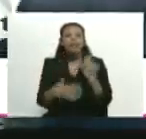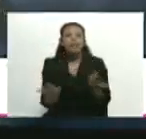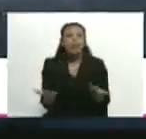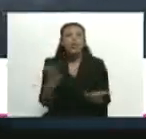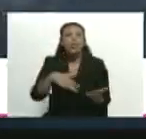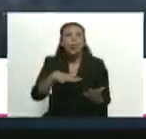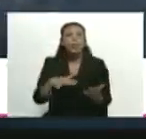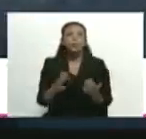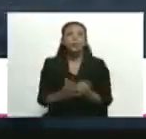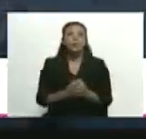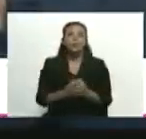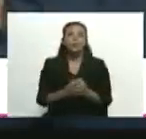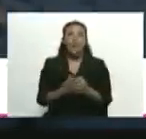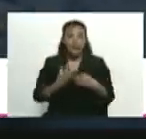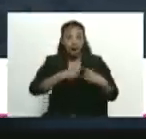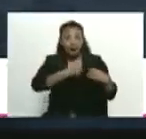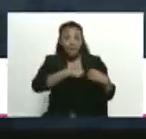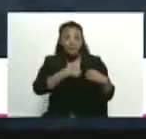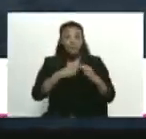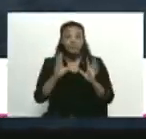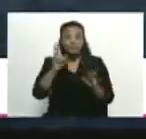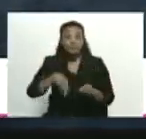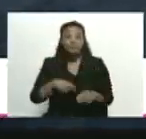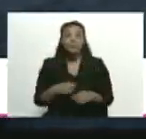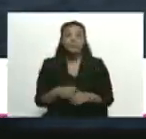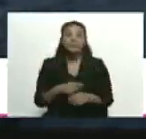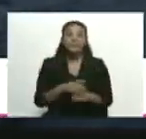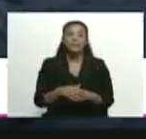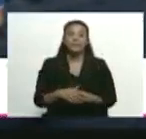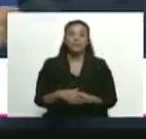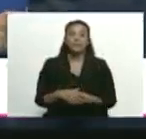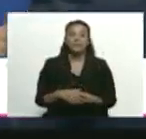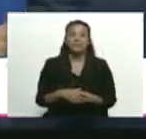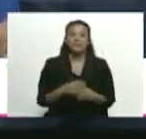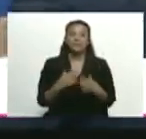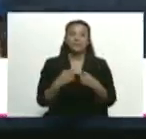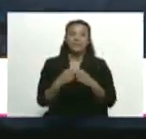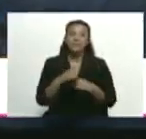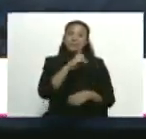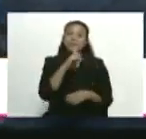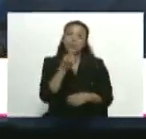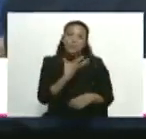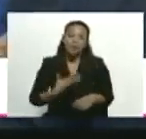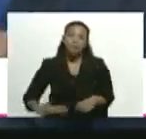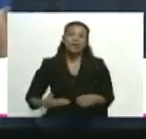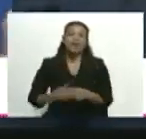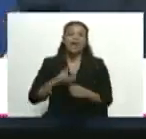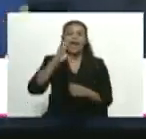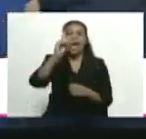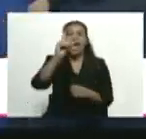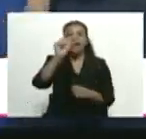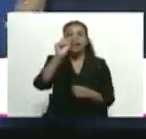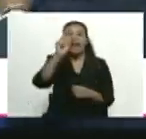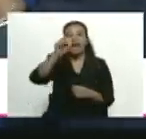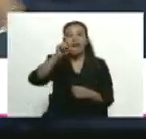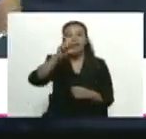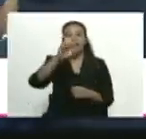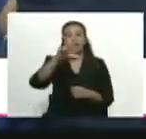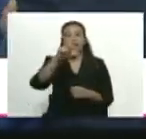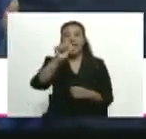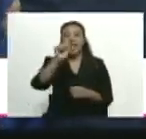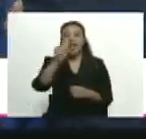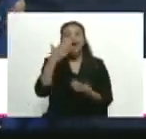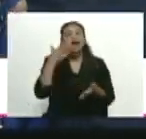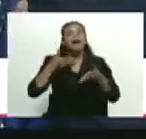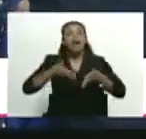¿Dónde? Aquí. Bueno, presidente, la camisa. Mi nombre es... ¿Ah? Bueno, presidente, mi nombre es Daniela Zanabria, estoy graduada en La